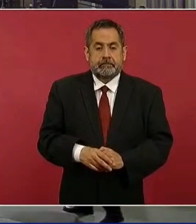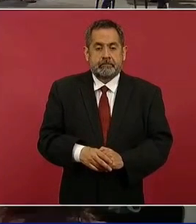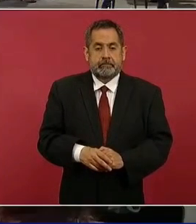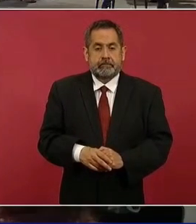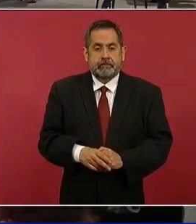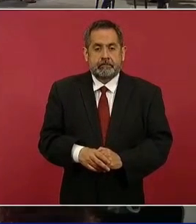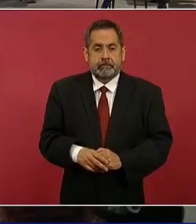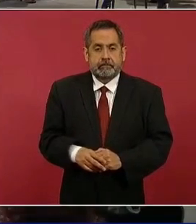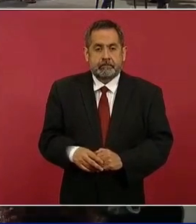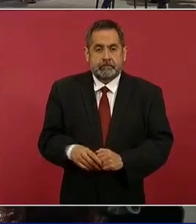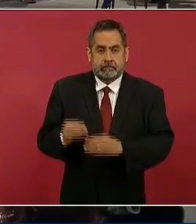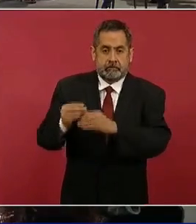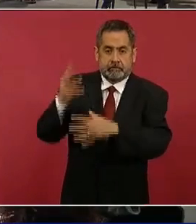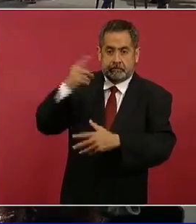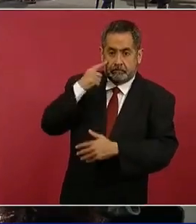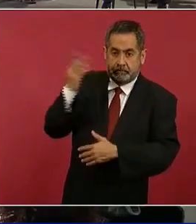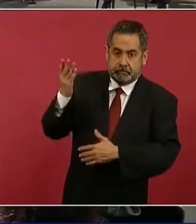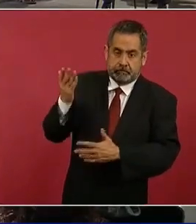muchos.